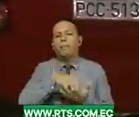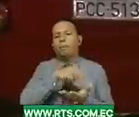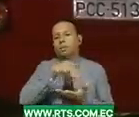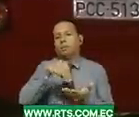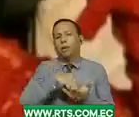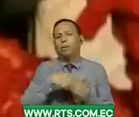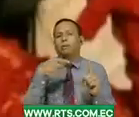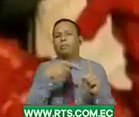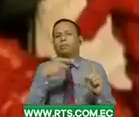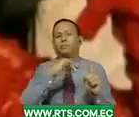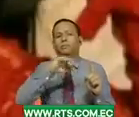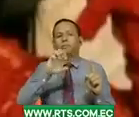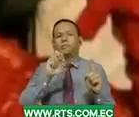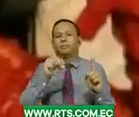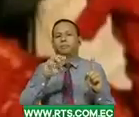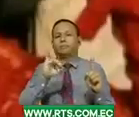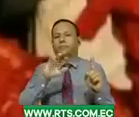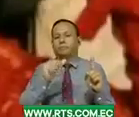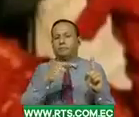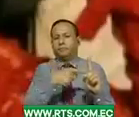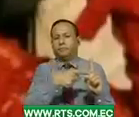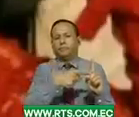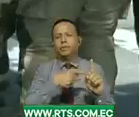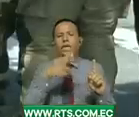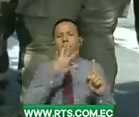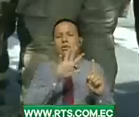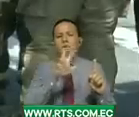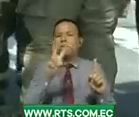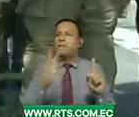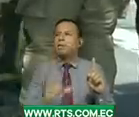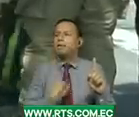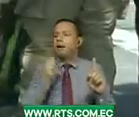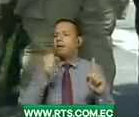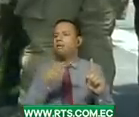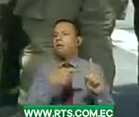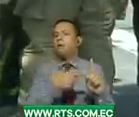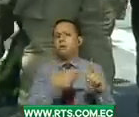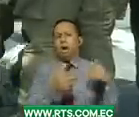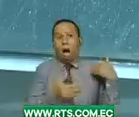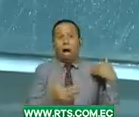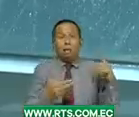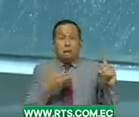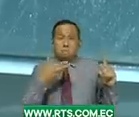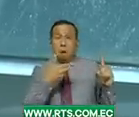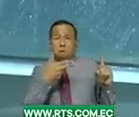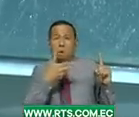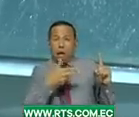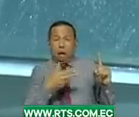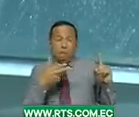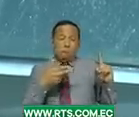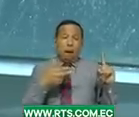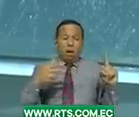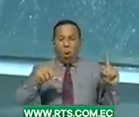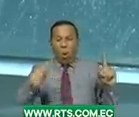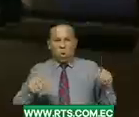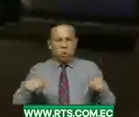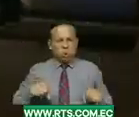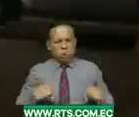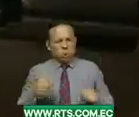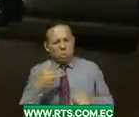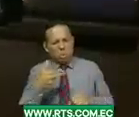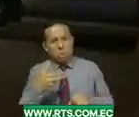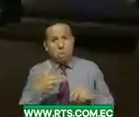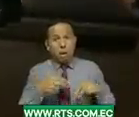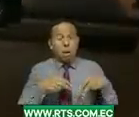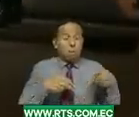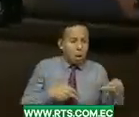Yesenia Monserrate Álava Valareso, de 53 años de edad, aún se recuperaba de las secuelas de un ataque al estilo sicariato cuando fue víctima